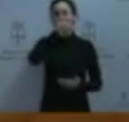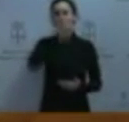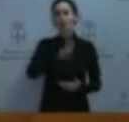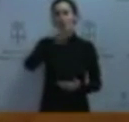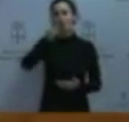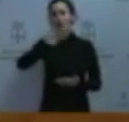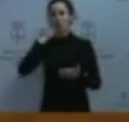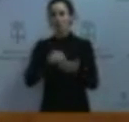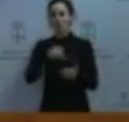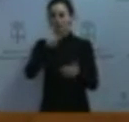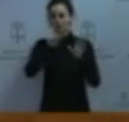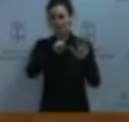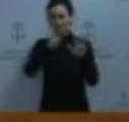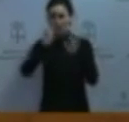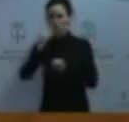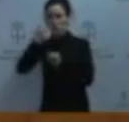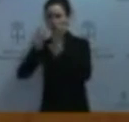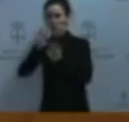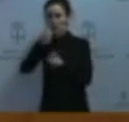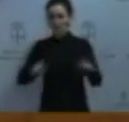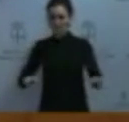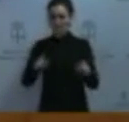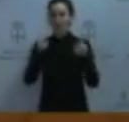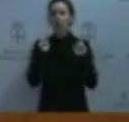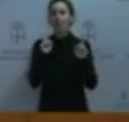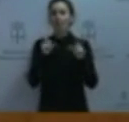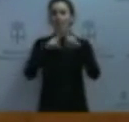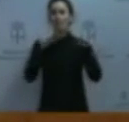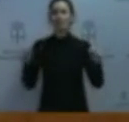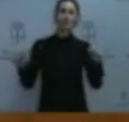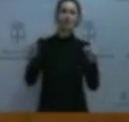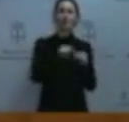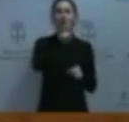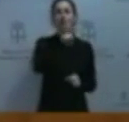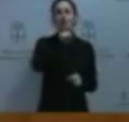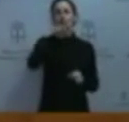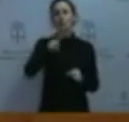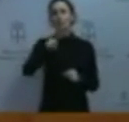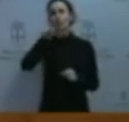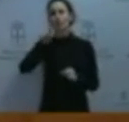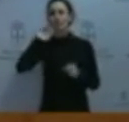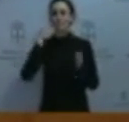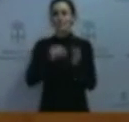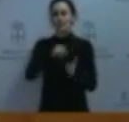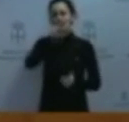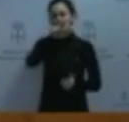1.042.608 habitantes solamente viven en la comarca occidental 111.119 y en la